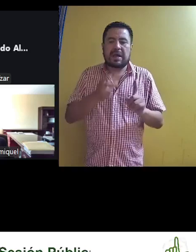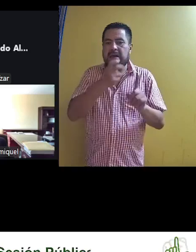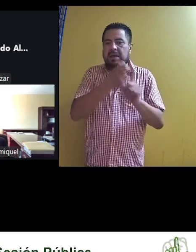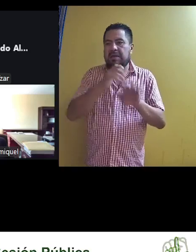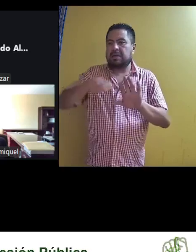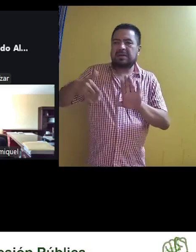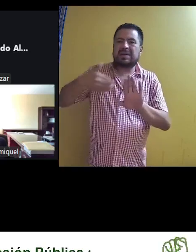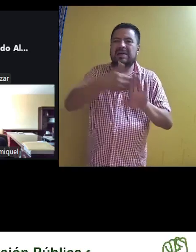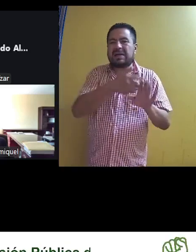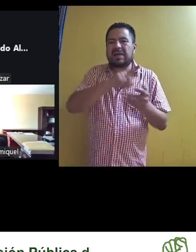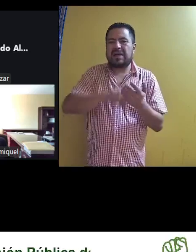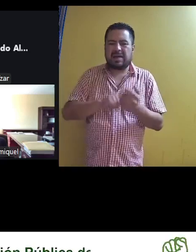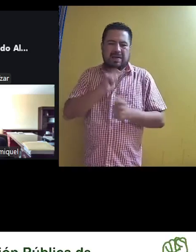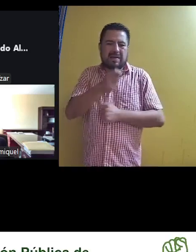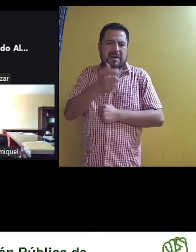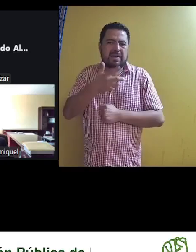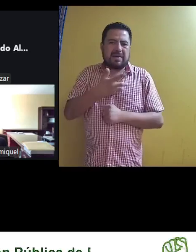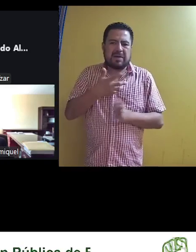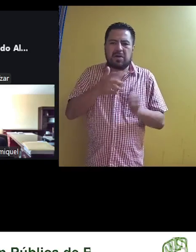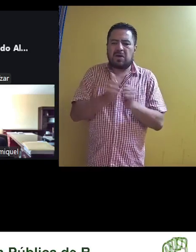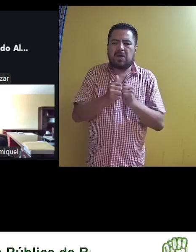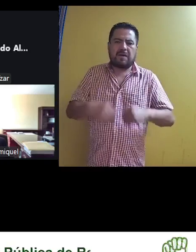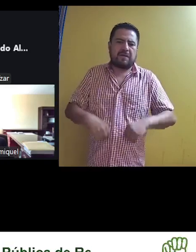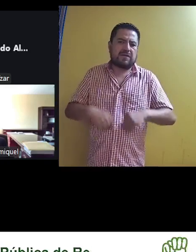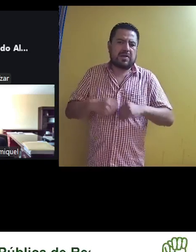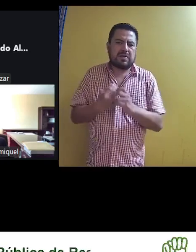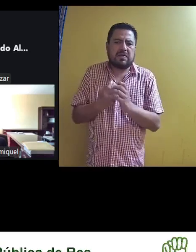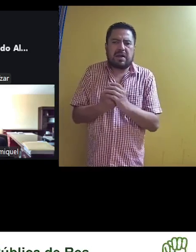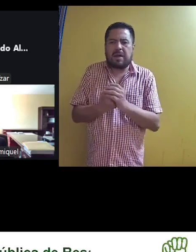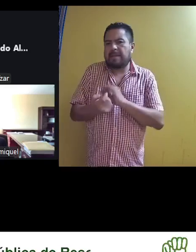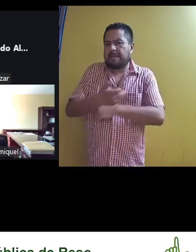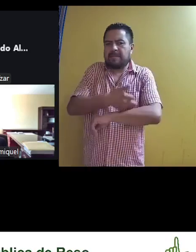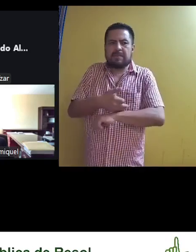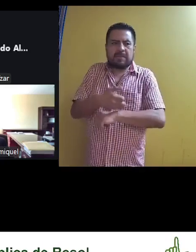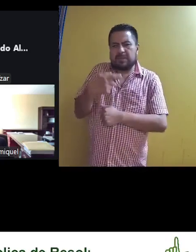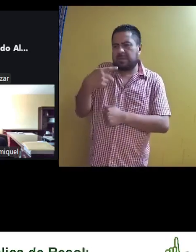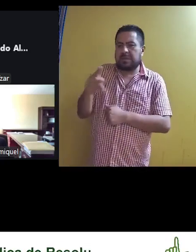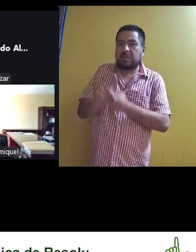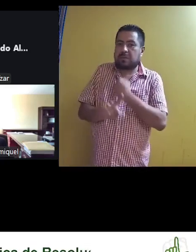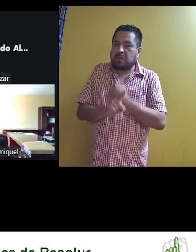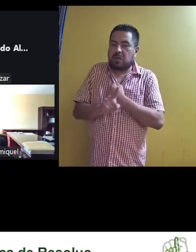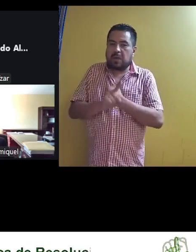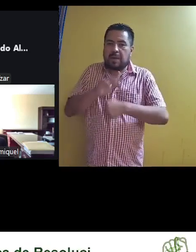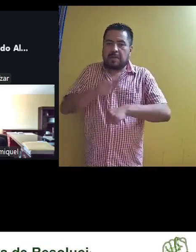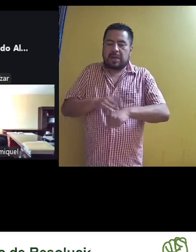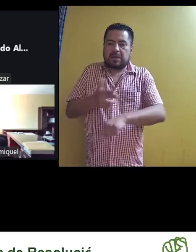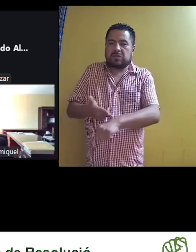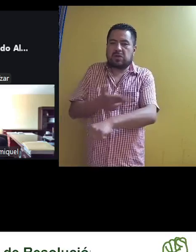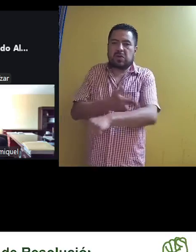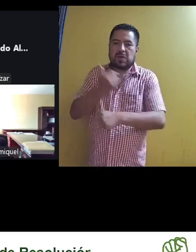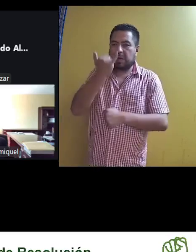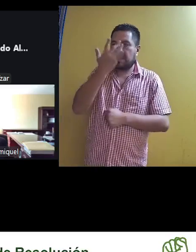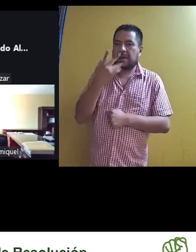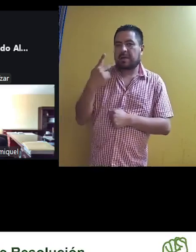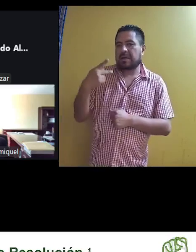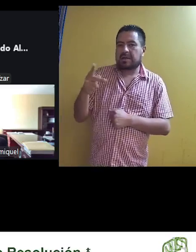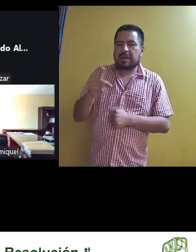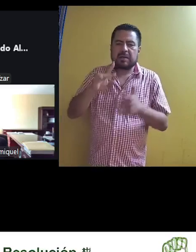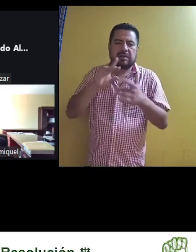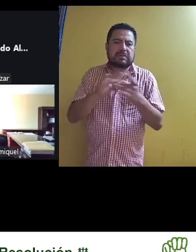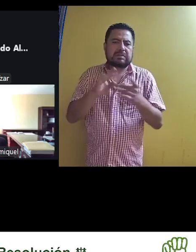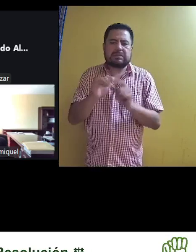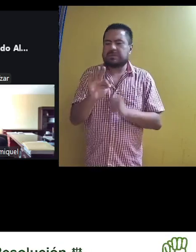injerencias arbitrarias en el ámbito de su vida privada y familiar que afectan la honra y dignidad, pues revela